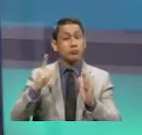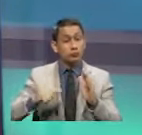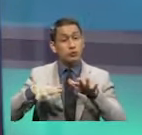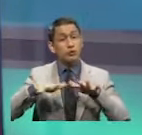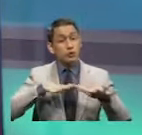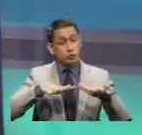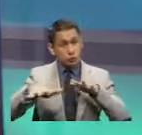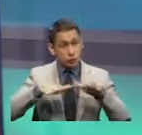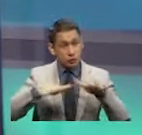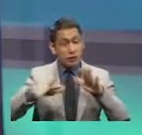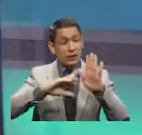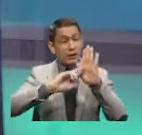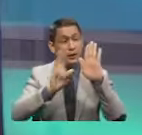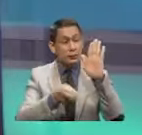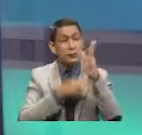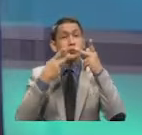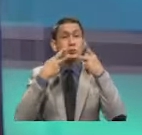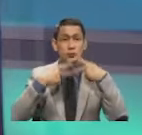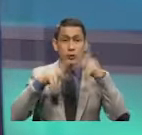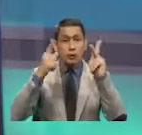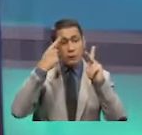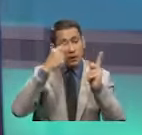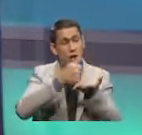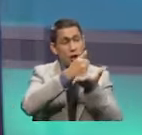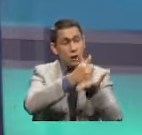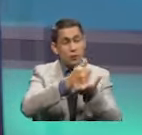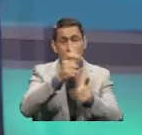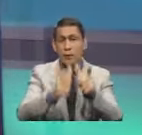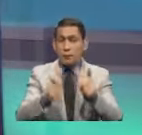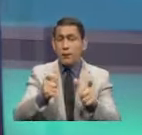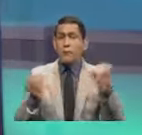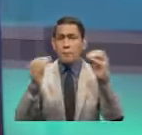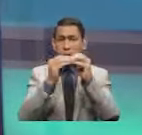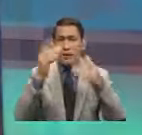a aquellos que en verdad la necesitan.